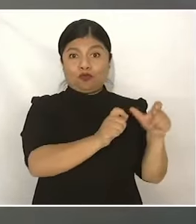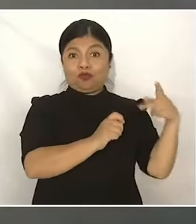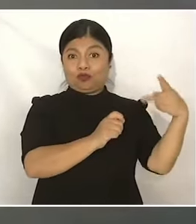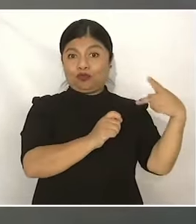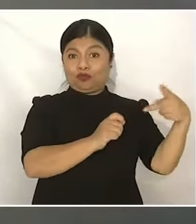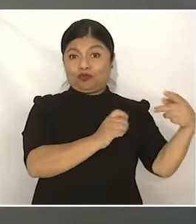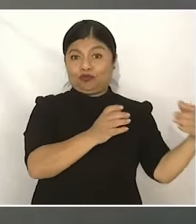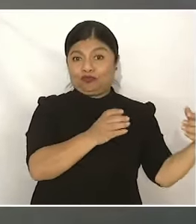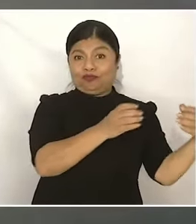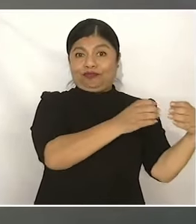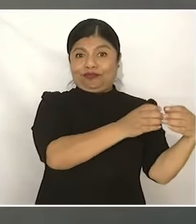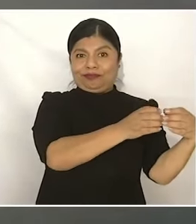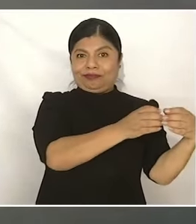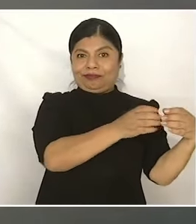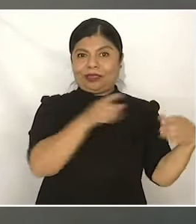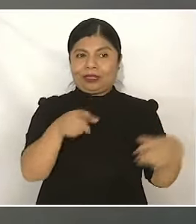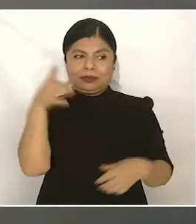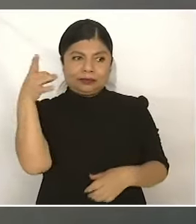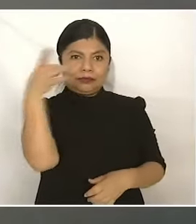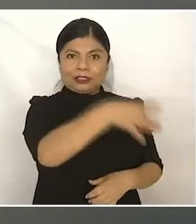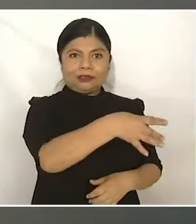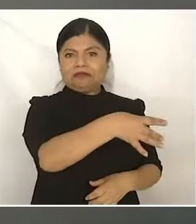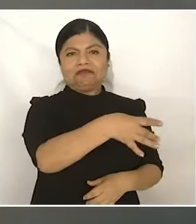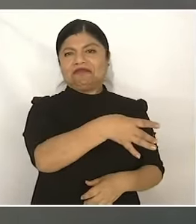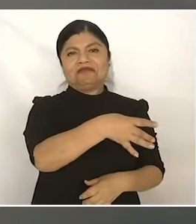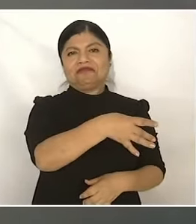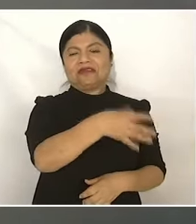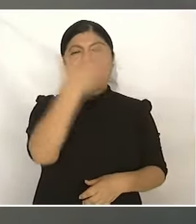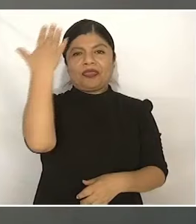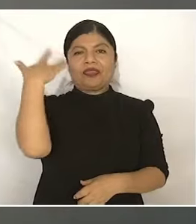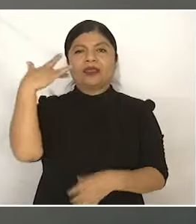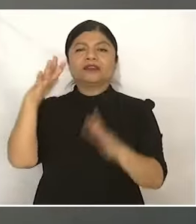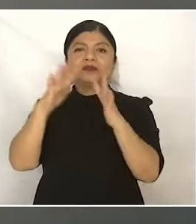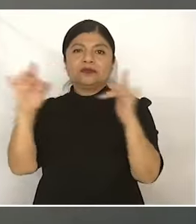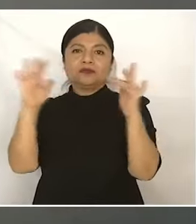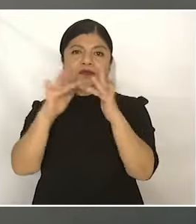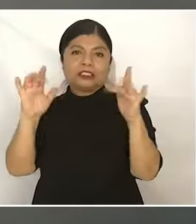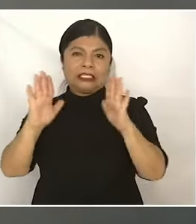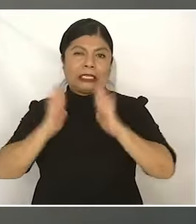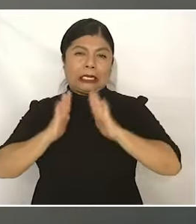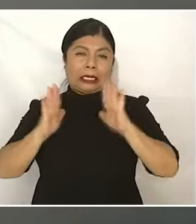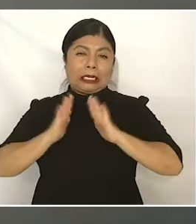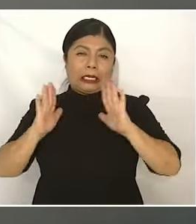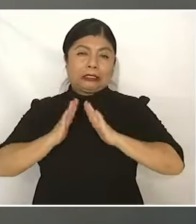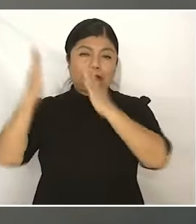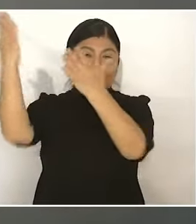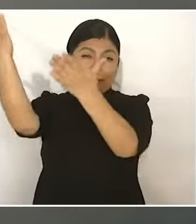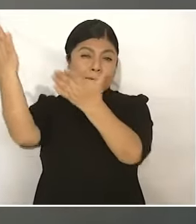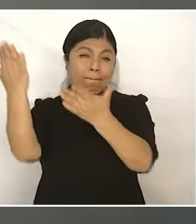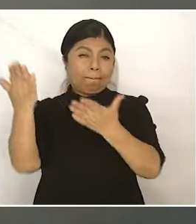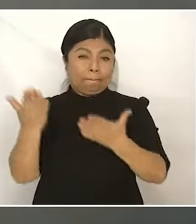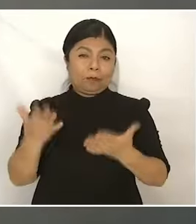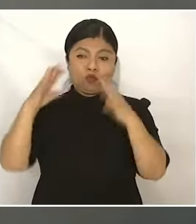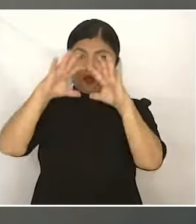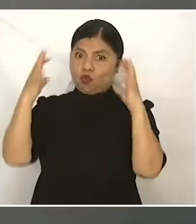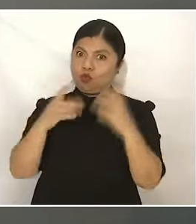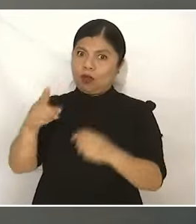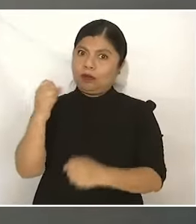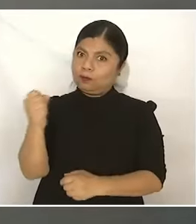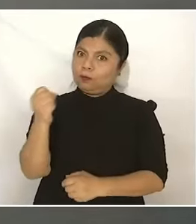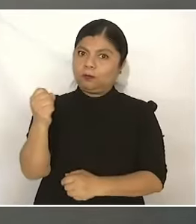Nos invadió el ejército francés, en ese entonces el ejército más poderoso del mundo.